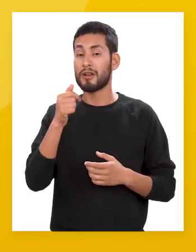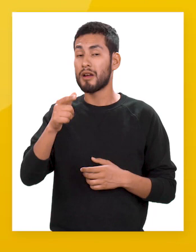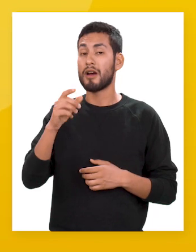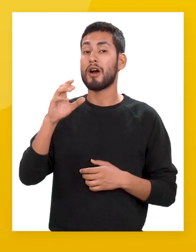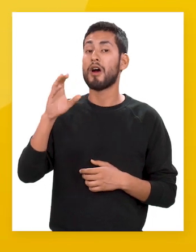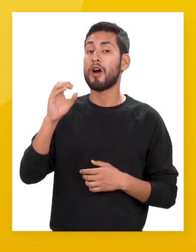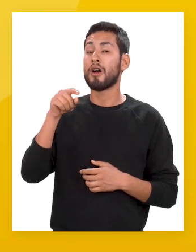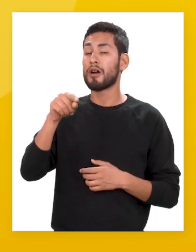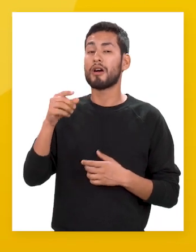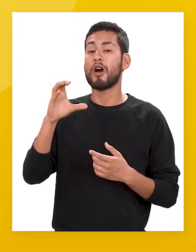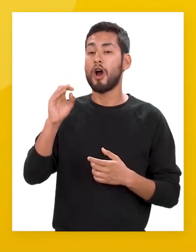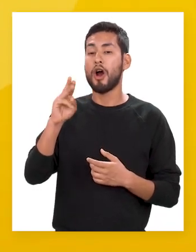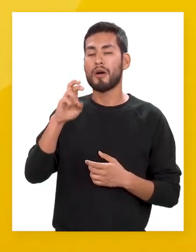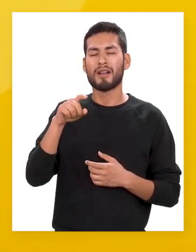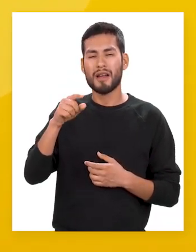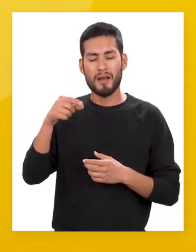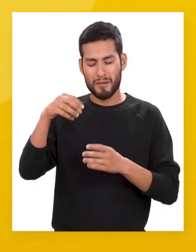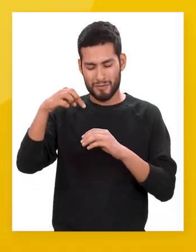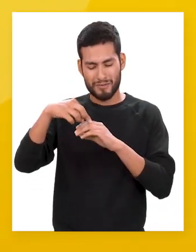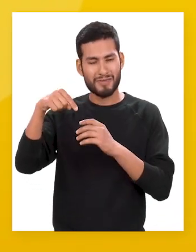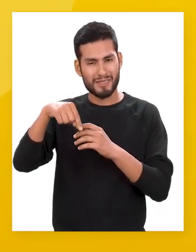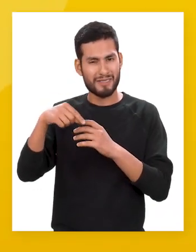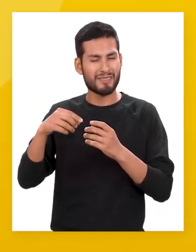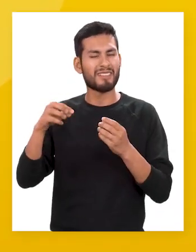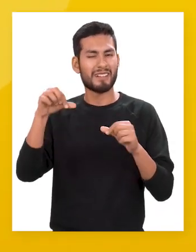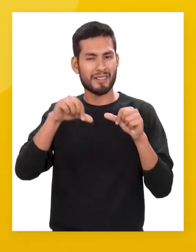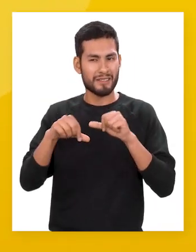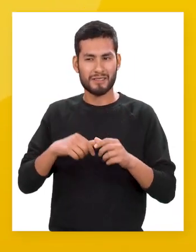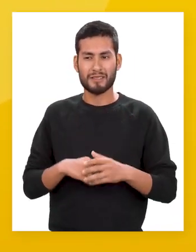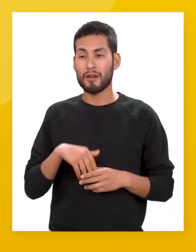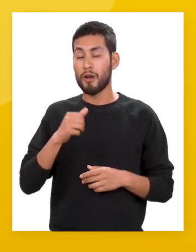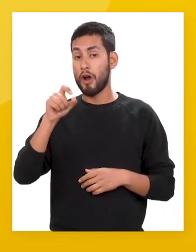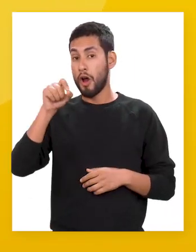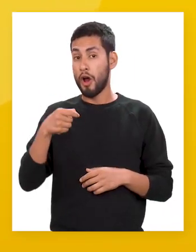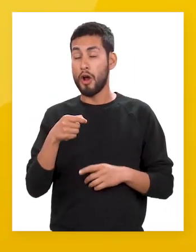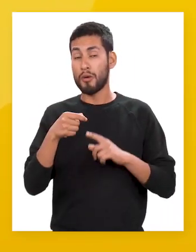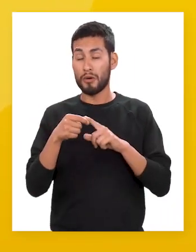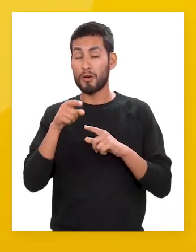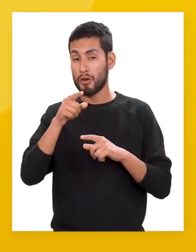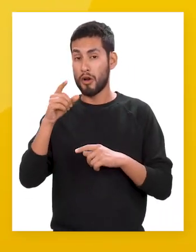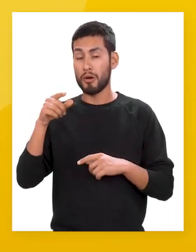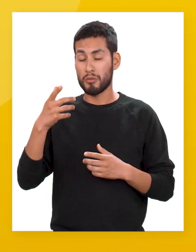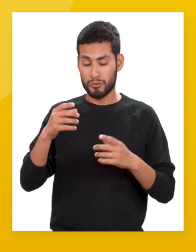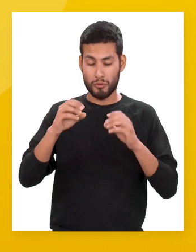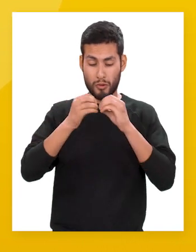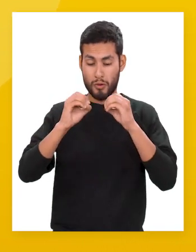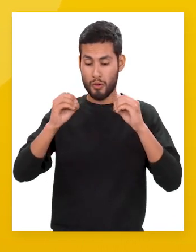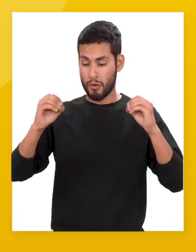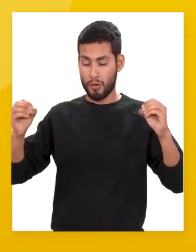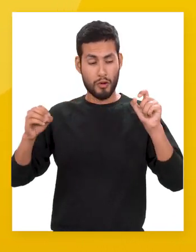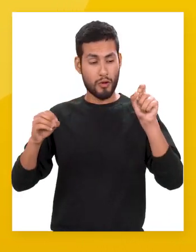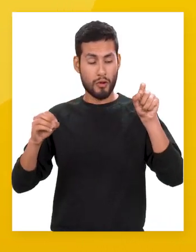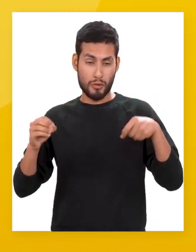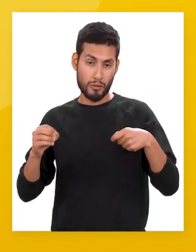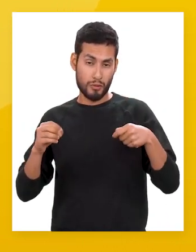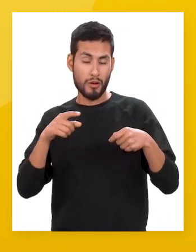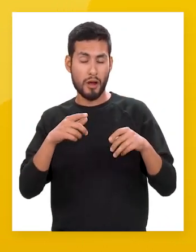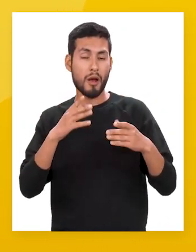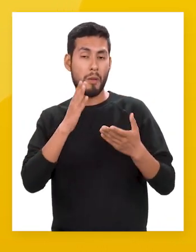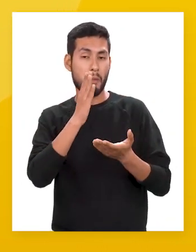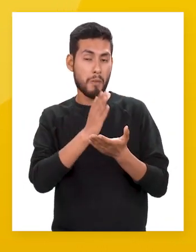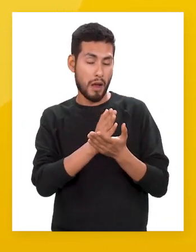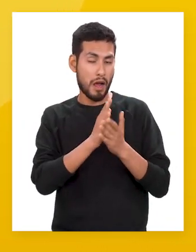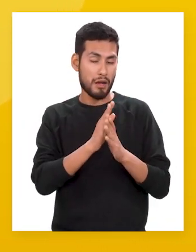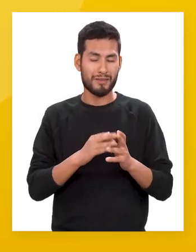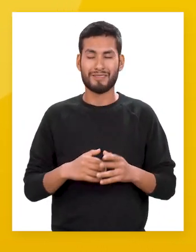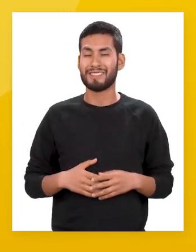mineral. O, por ejemplo, con la palabra coma. La coma es un signo de puntuación que separa elementos en una oración e indica una